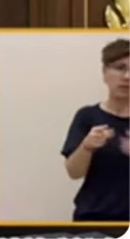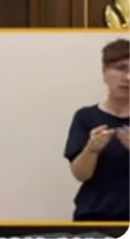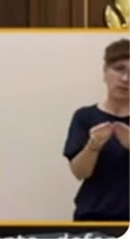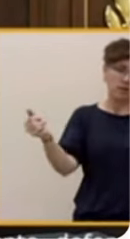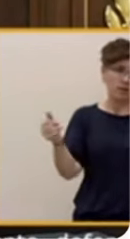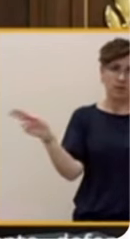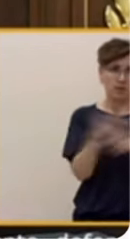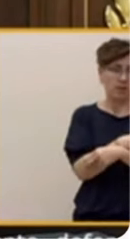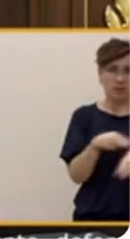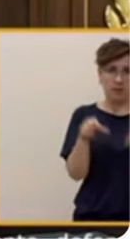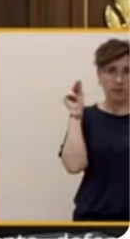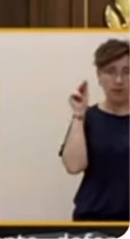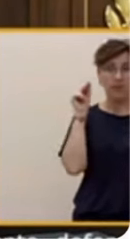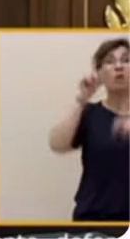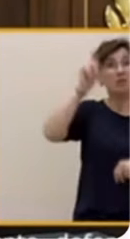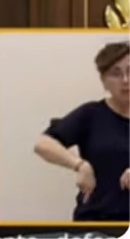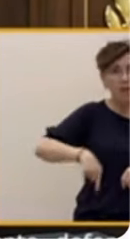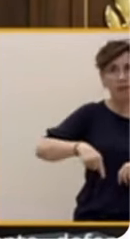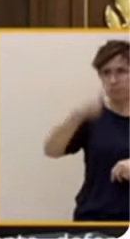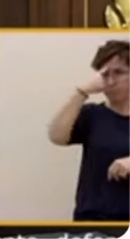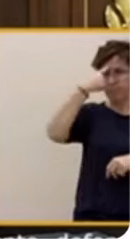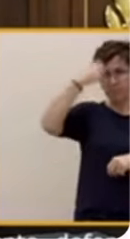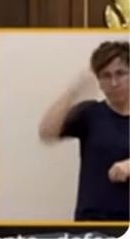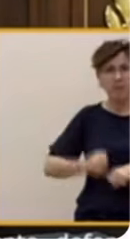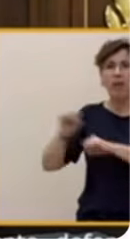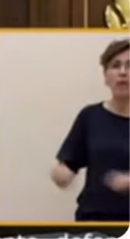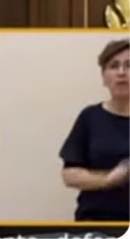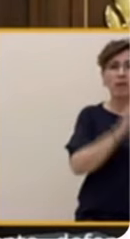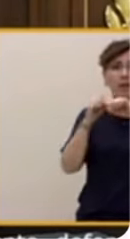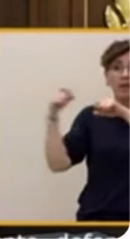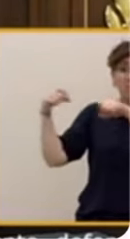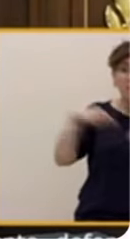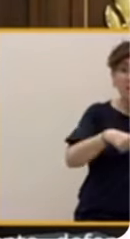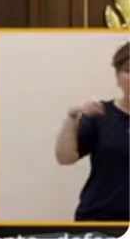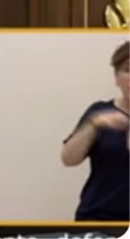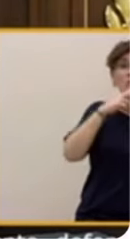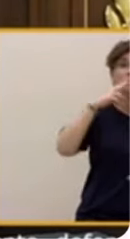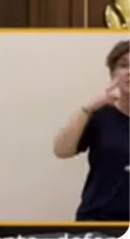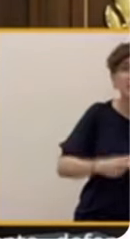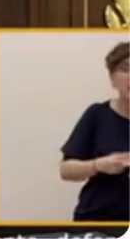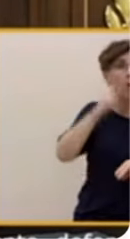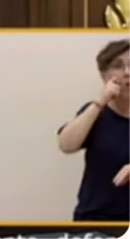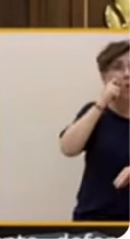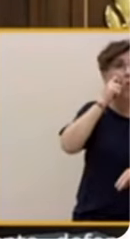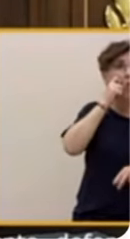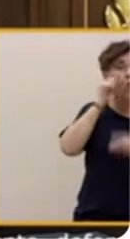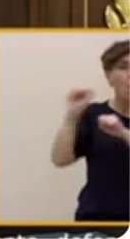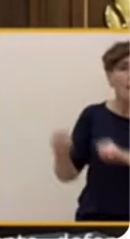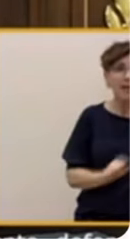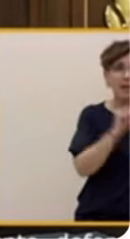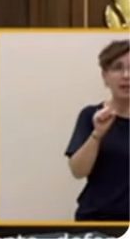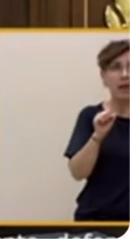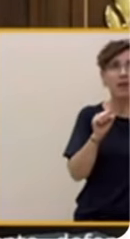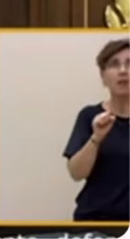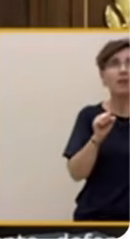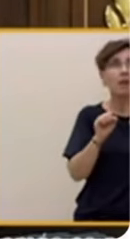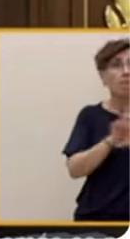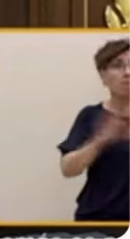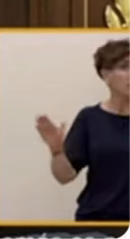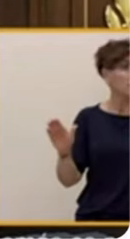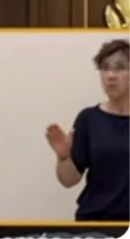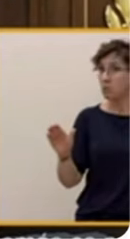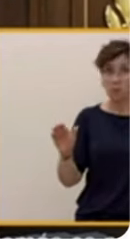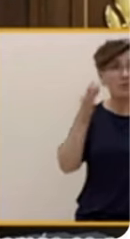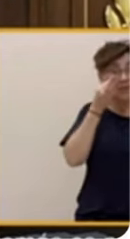inmigración no solamente es una cuestión de humanidad, que ya con eso sería suficiente, sino que además es necesaria para la prosperidad de nuestra economía y